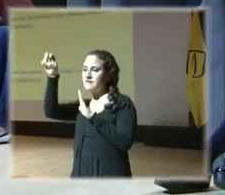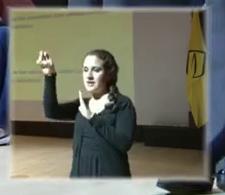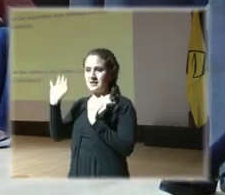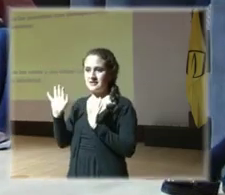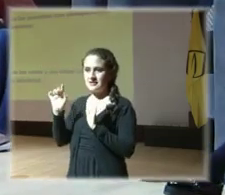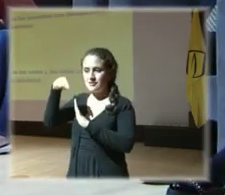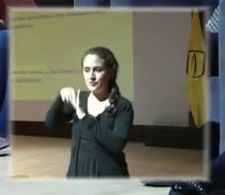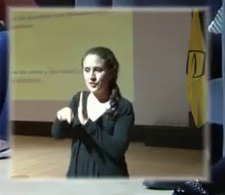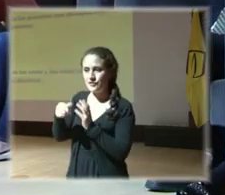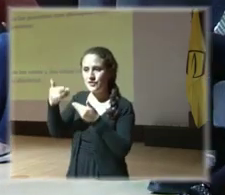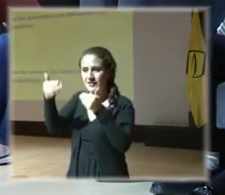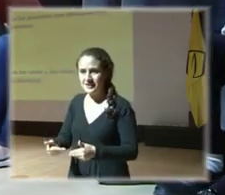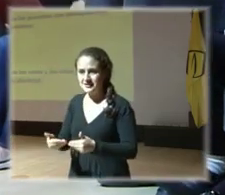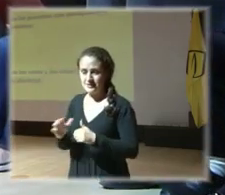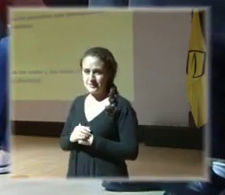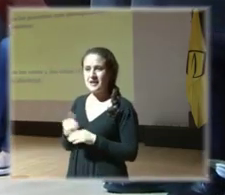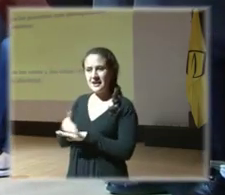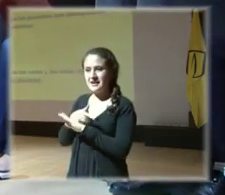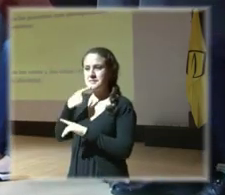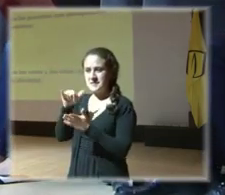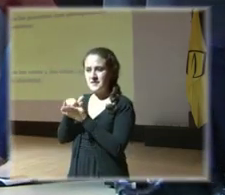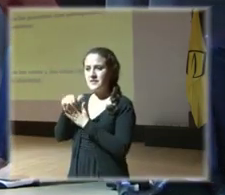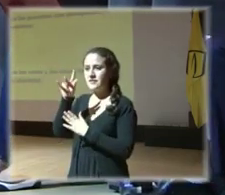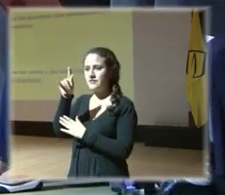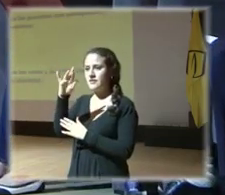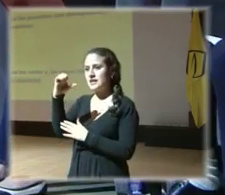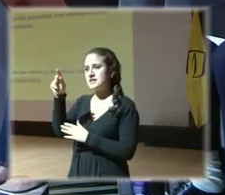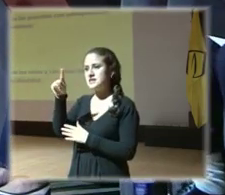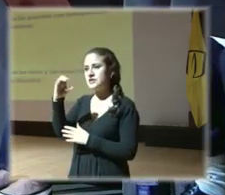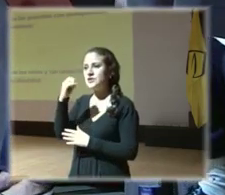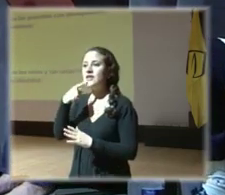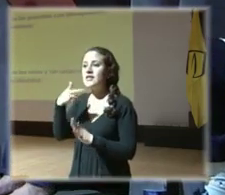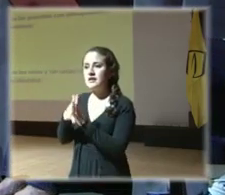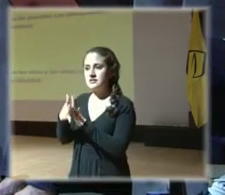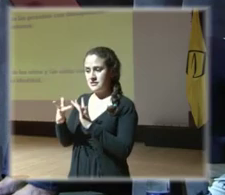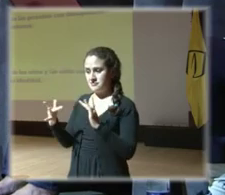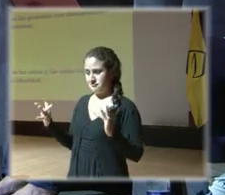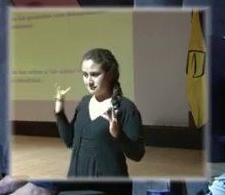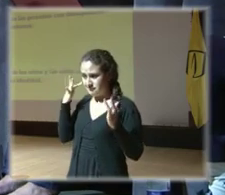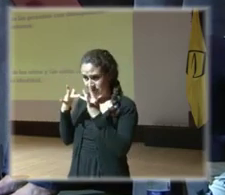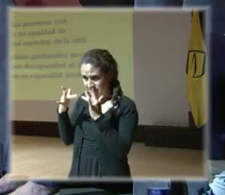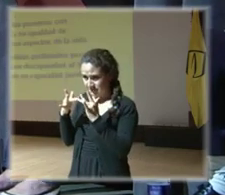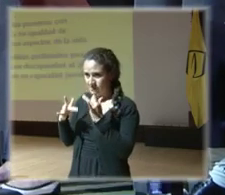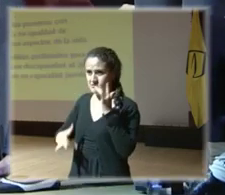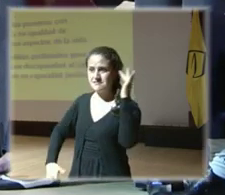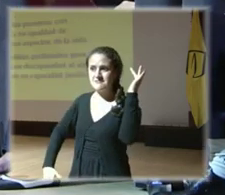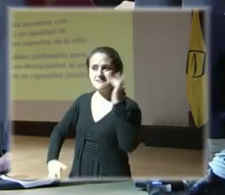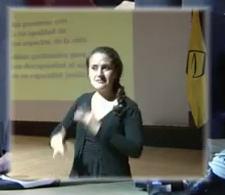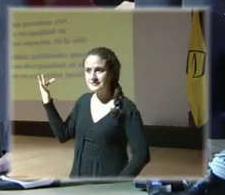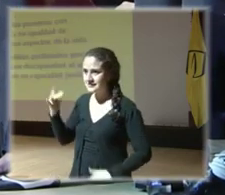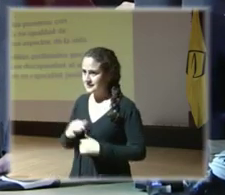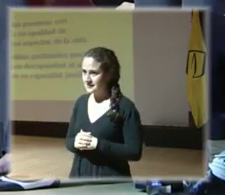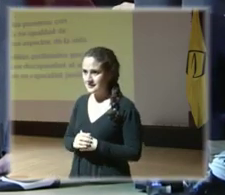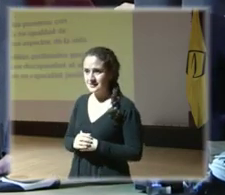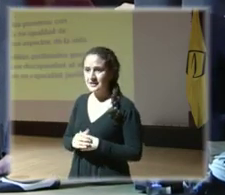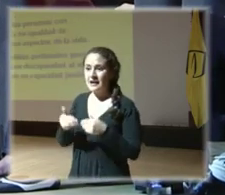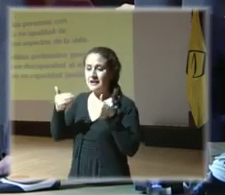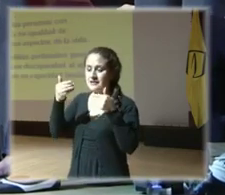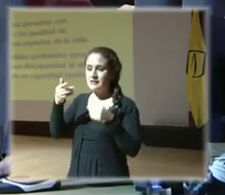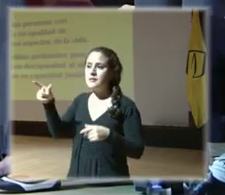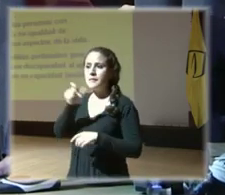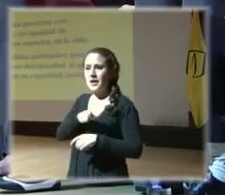y es precisamente lo que decía Francisco, o sea, parece que no puede ser compatible una cosa con la otra, sobre todo porque ya nadie está de